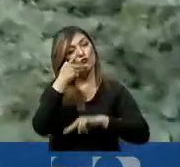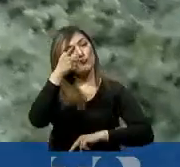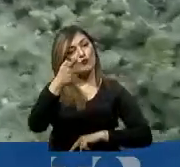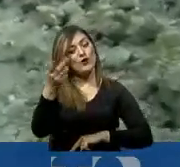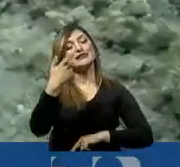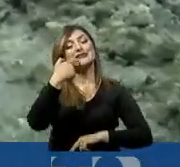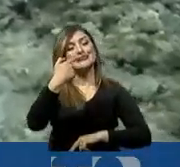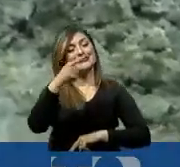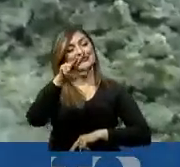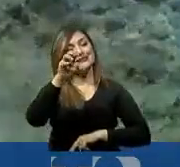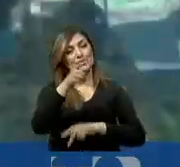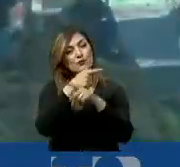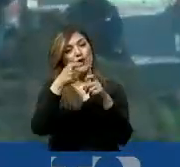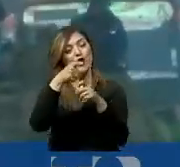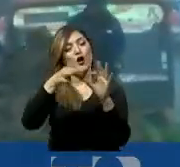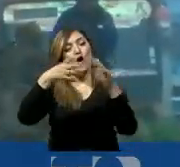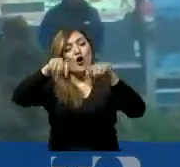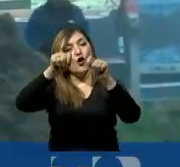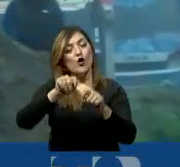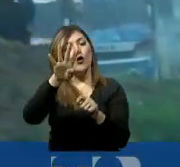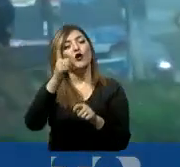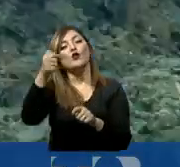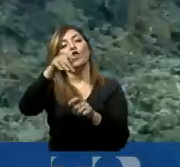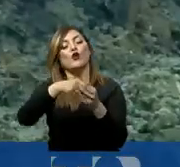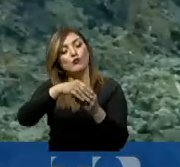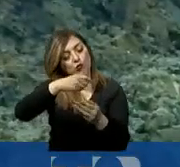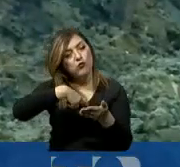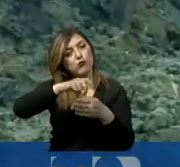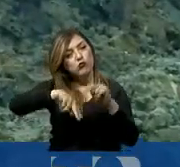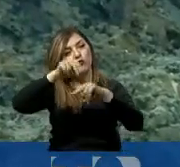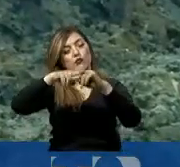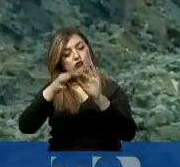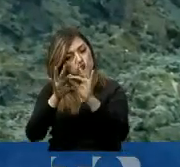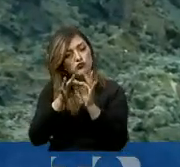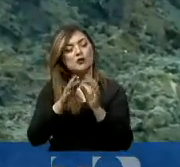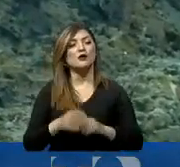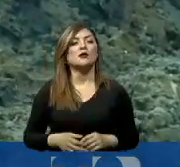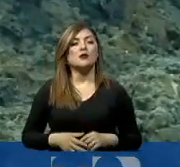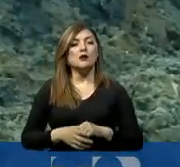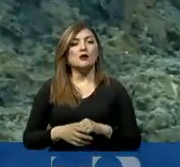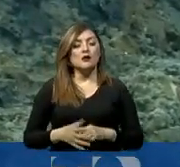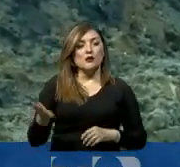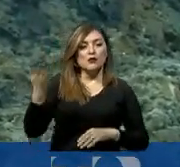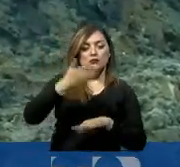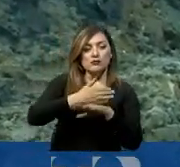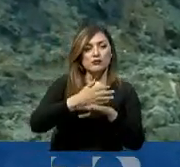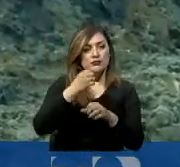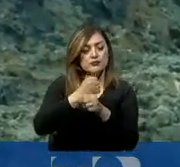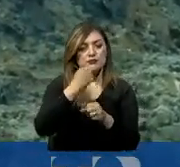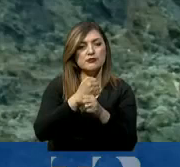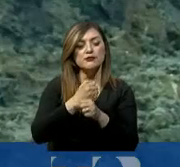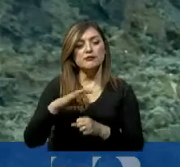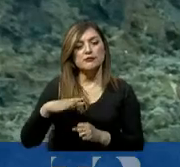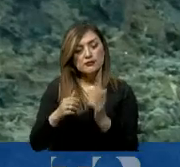se firmaría un convenio por 4 millones de dólares para atender este problema. Hemos venido trabajando ya en reuniones anteriores con el señor